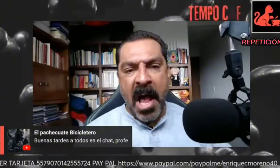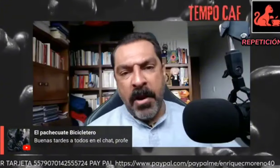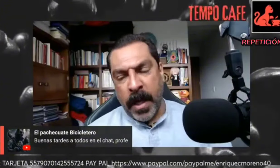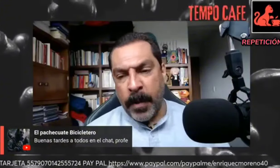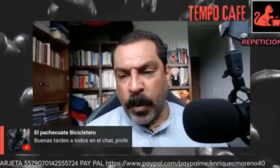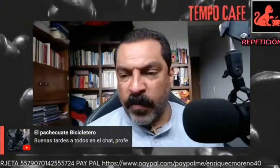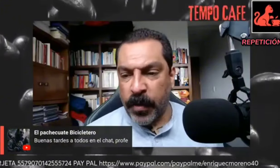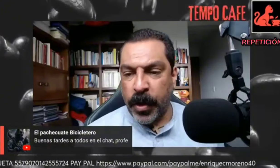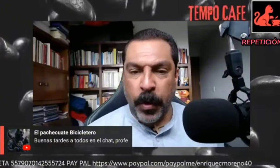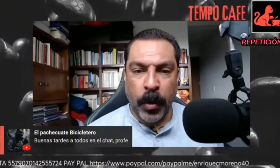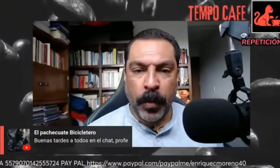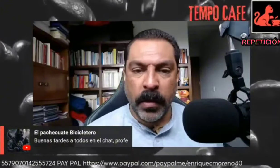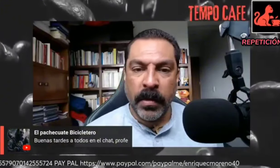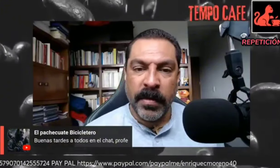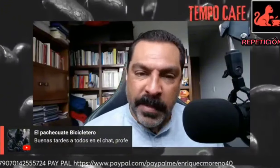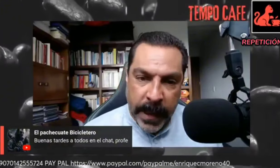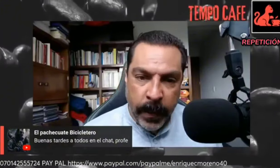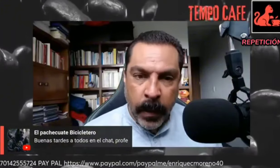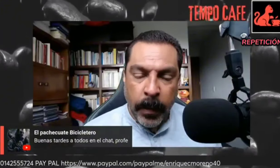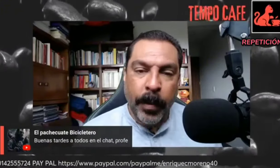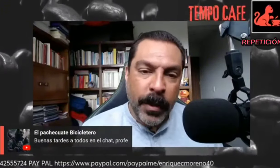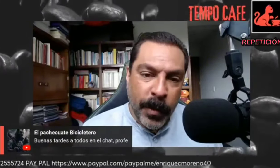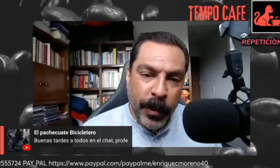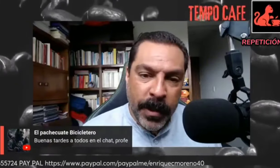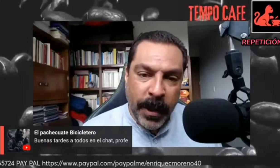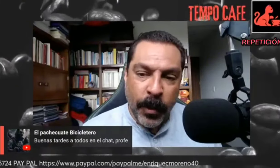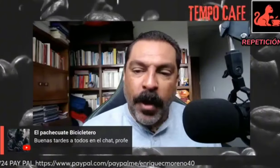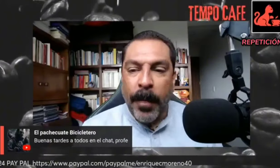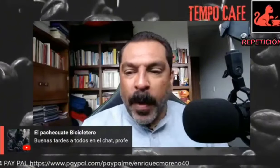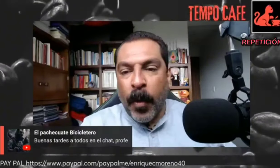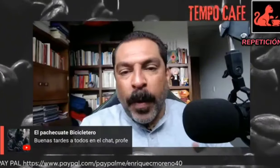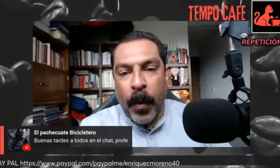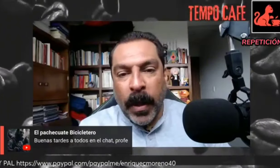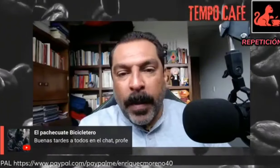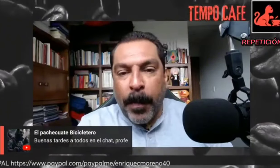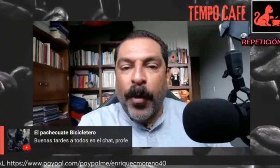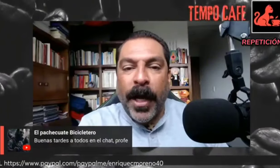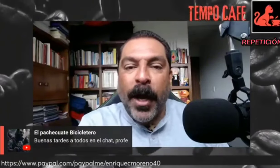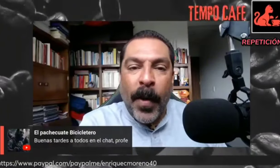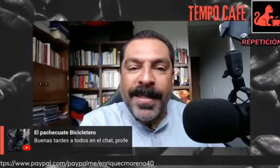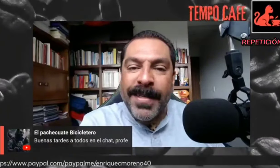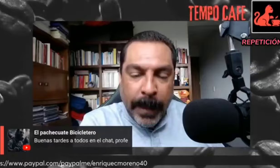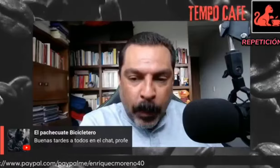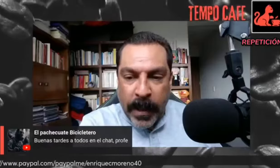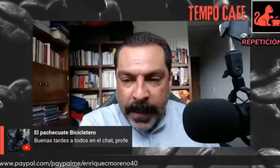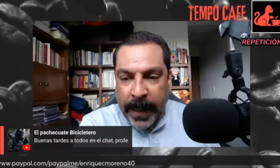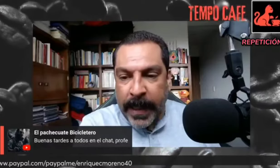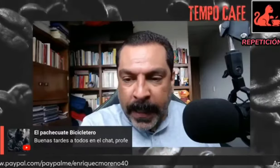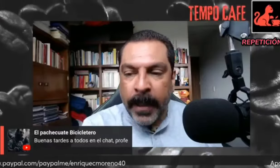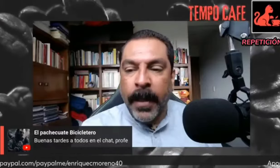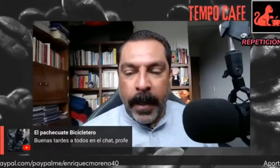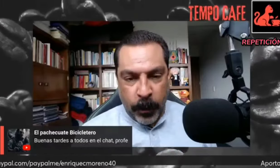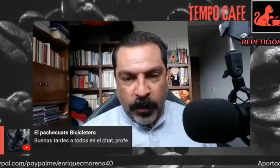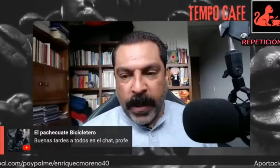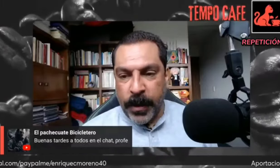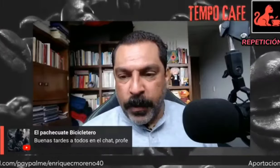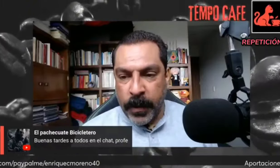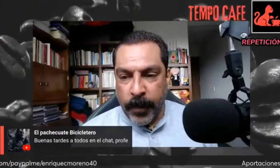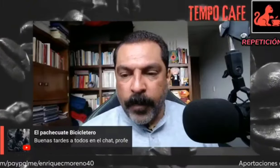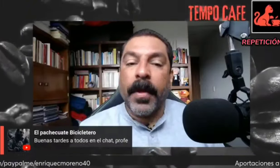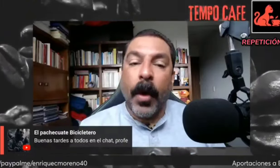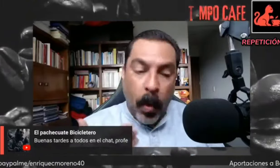puso Ay no sabes cómo funciona YouTube Sí por eso lo estoy haciendo mejor pregúntame por qué lo haces si te molesta que lleguen las